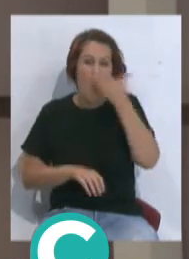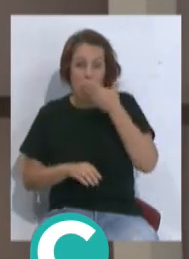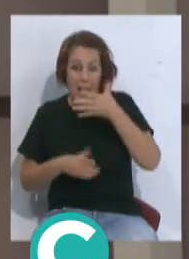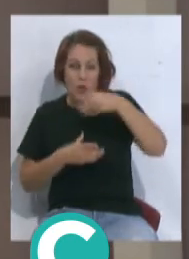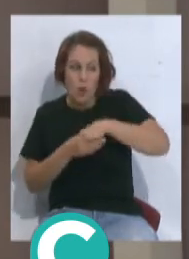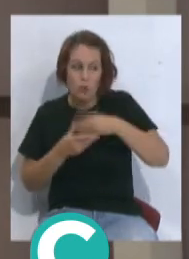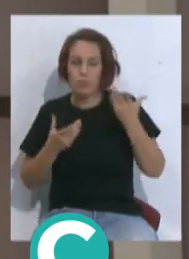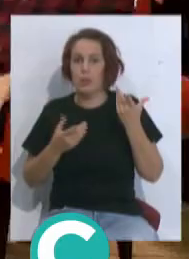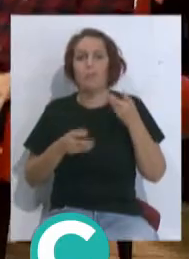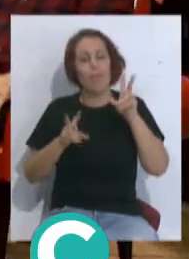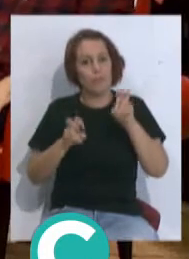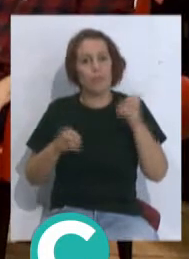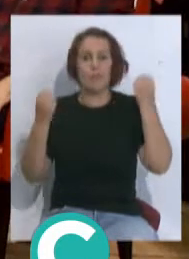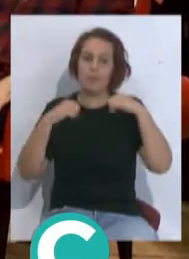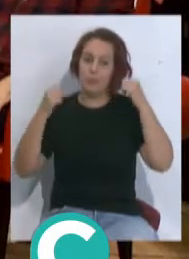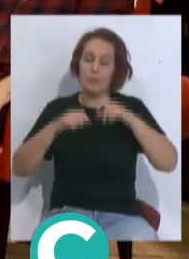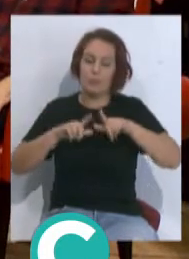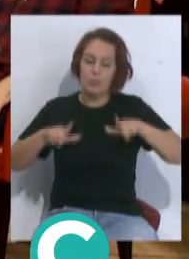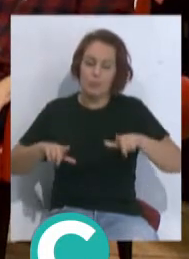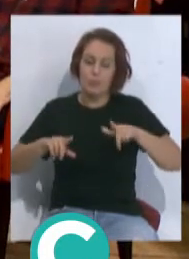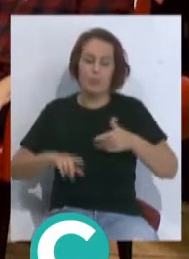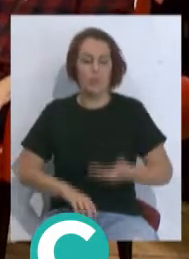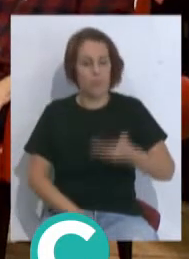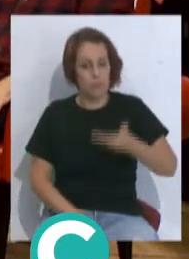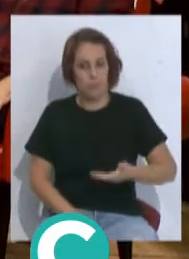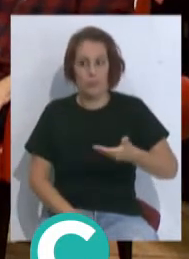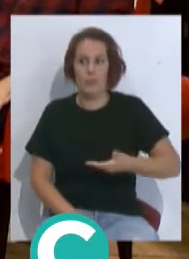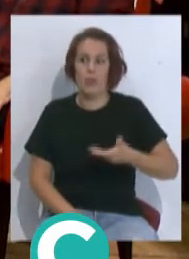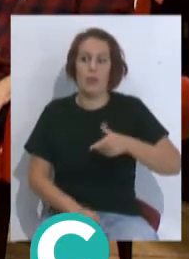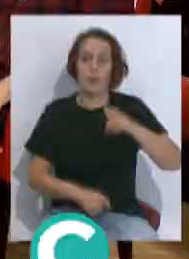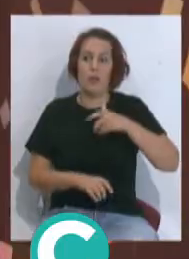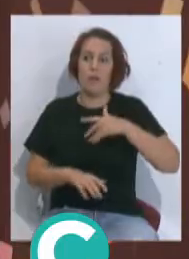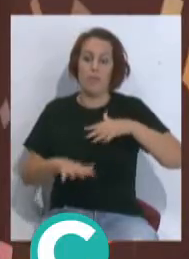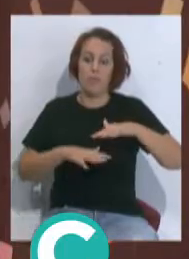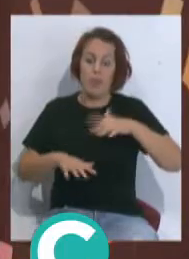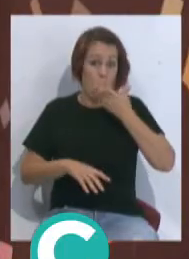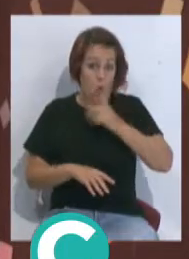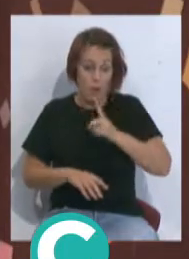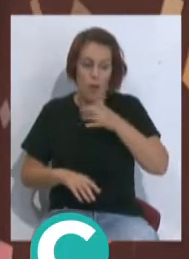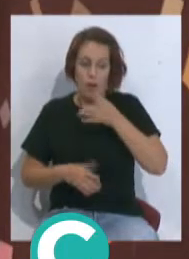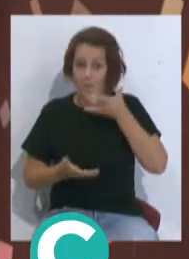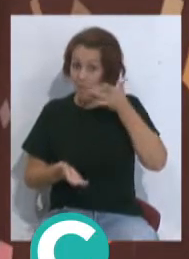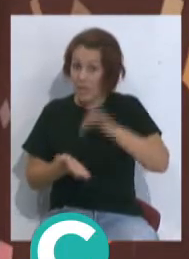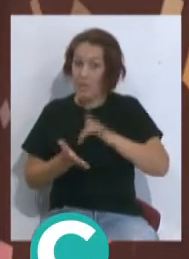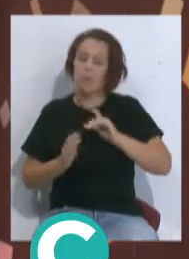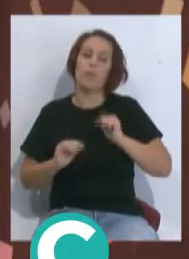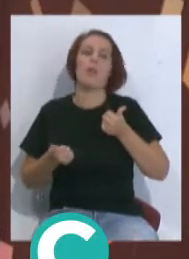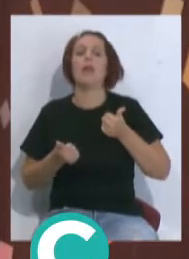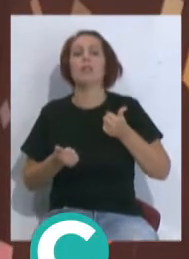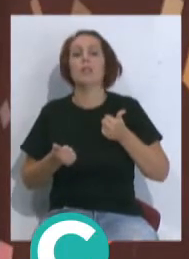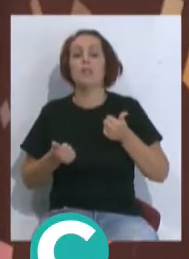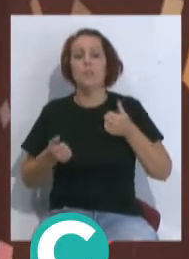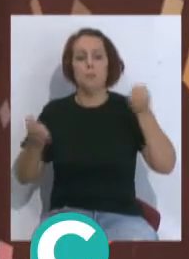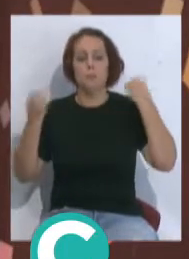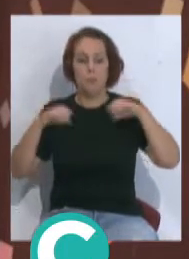el tema ensayo también era un factor fundamental para, bueno, quien no conozca la dinámica, por esta fecha ya habrían arrancado